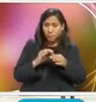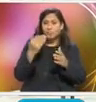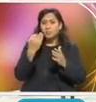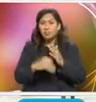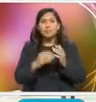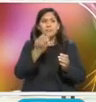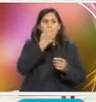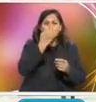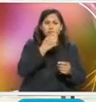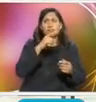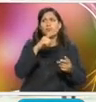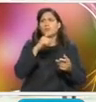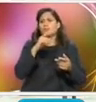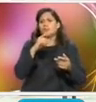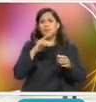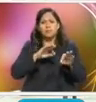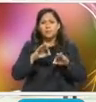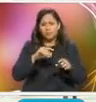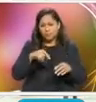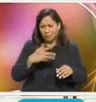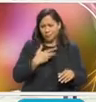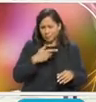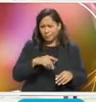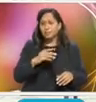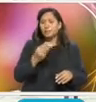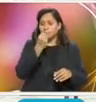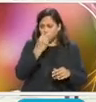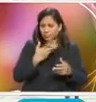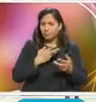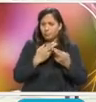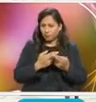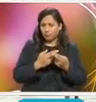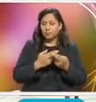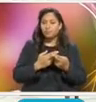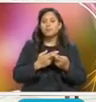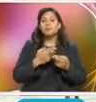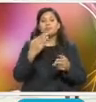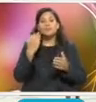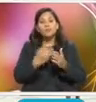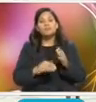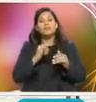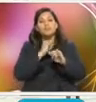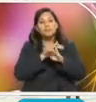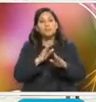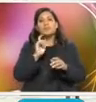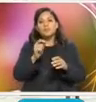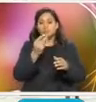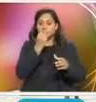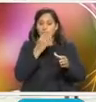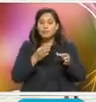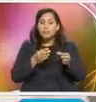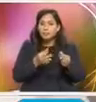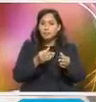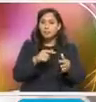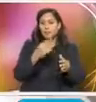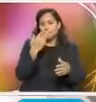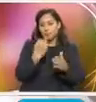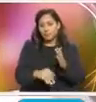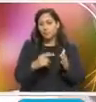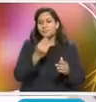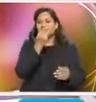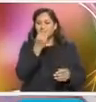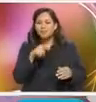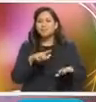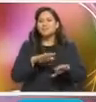de algunos elementos o la falta de alimentos en cantidad. ¿Qué será falta de información? Sino la calidad de esos alimentos, ¿no? El